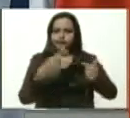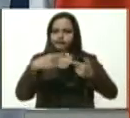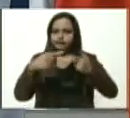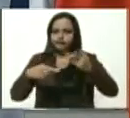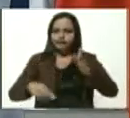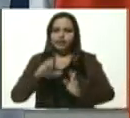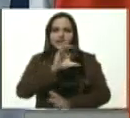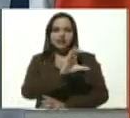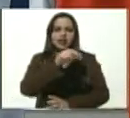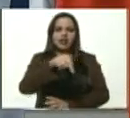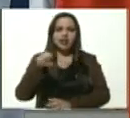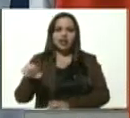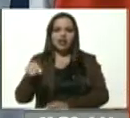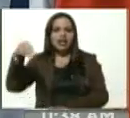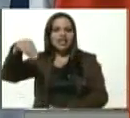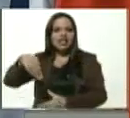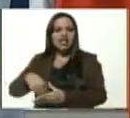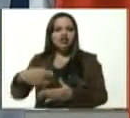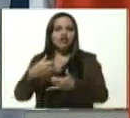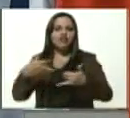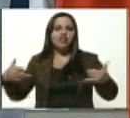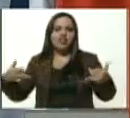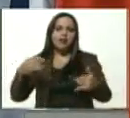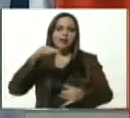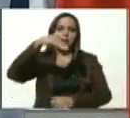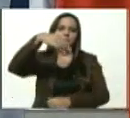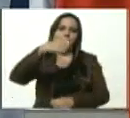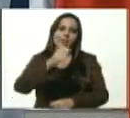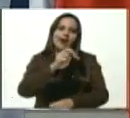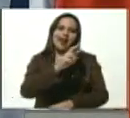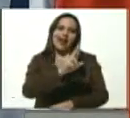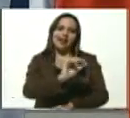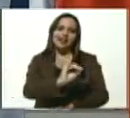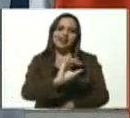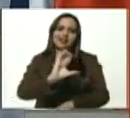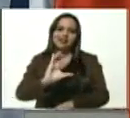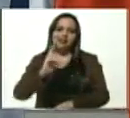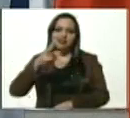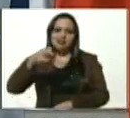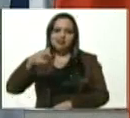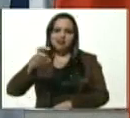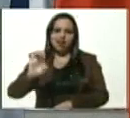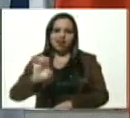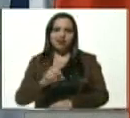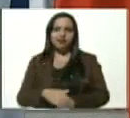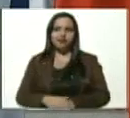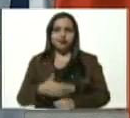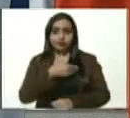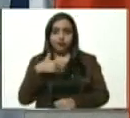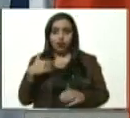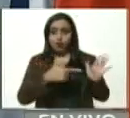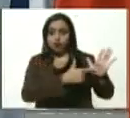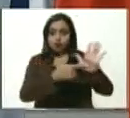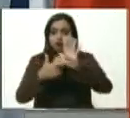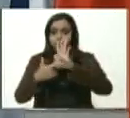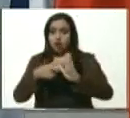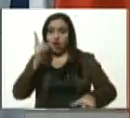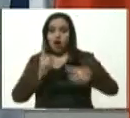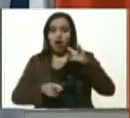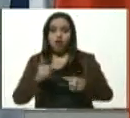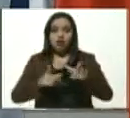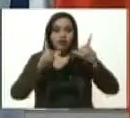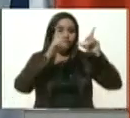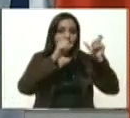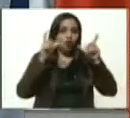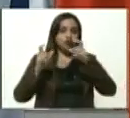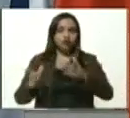Electoral ubicados en filas de Mariche. Yo quiero, si me permiten, mostrar algunas